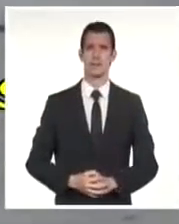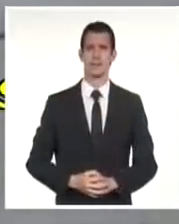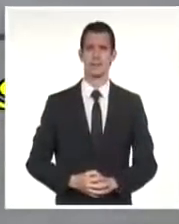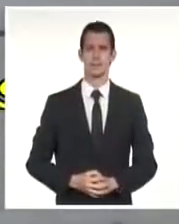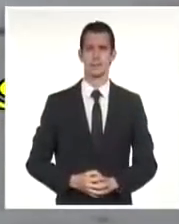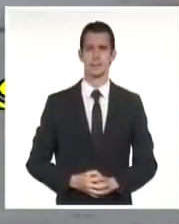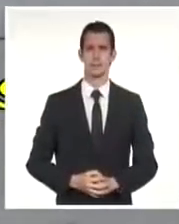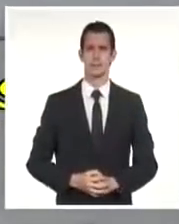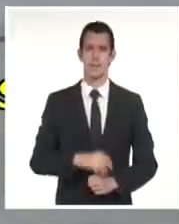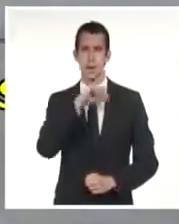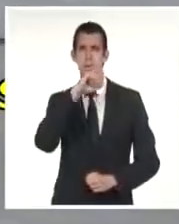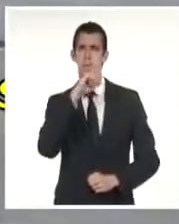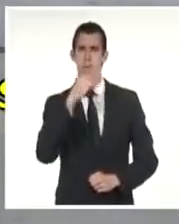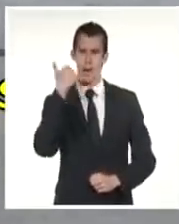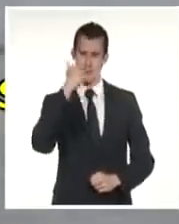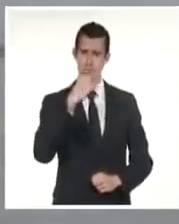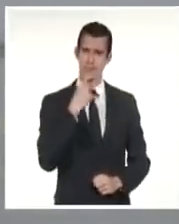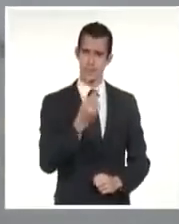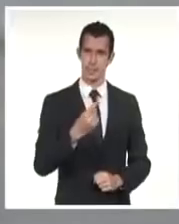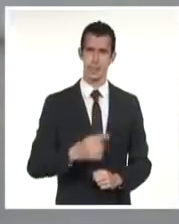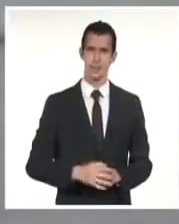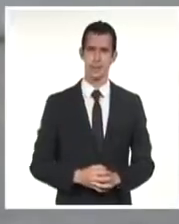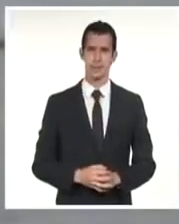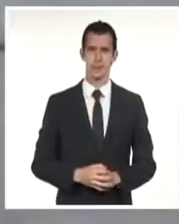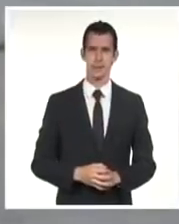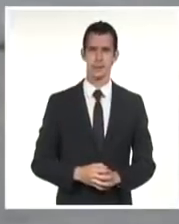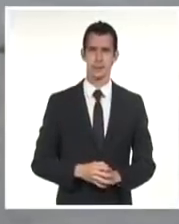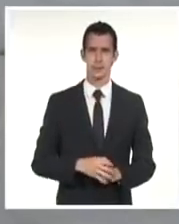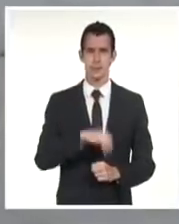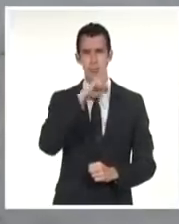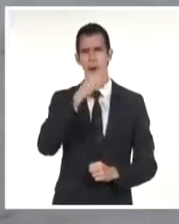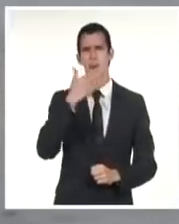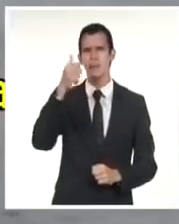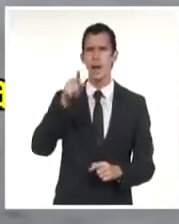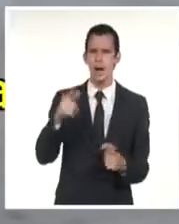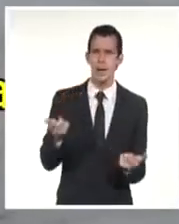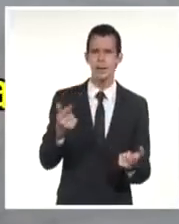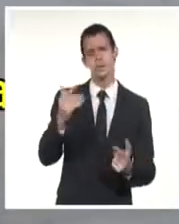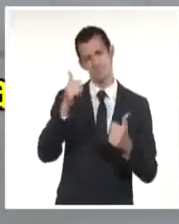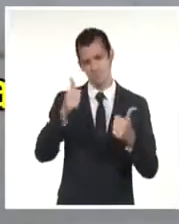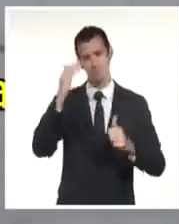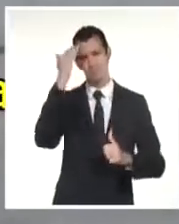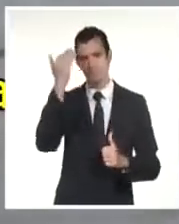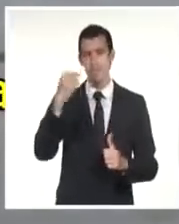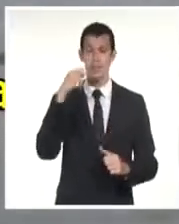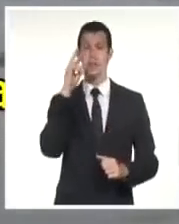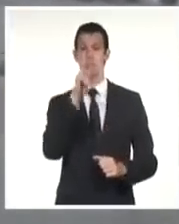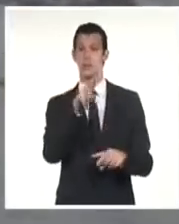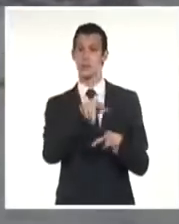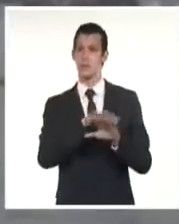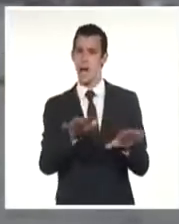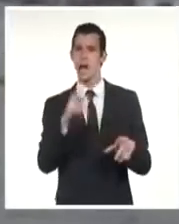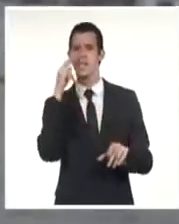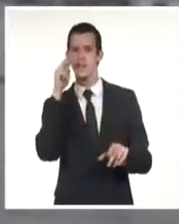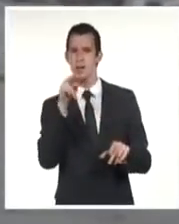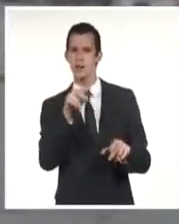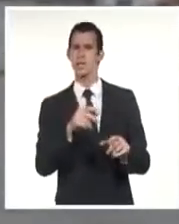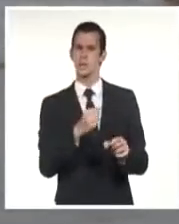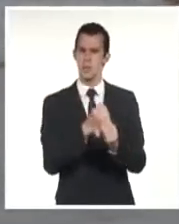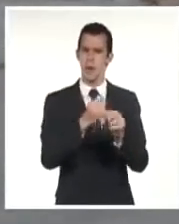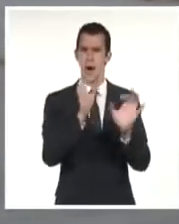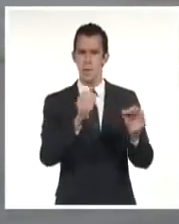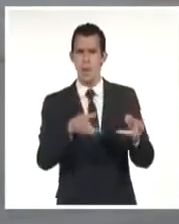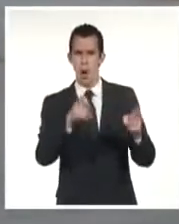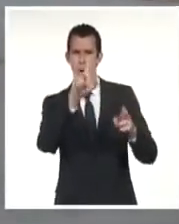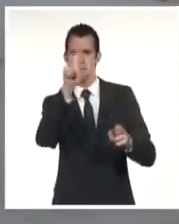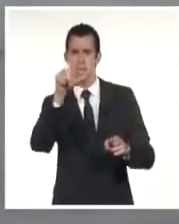Mami. Mami, ¿cómo tú estás, mi amor? Bien, gracias. Ya te veo que estás ahí en ese lugar y en los